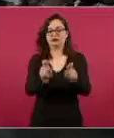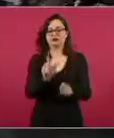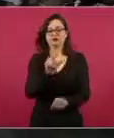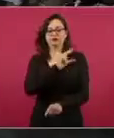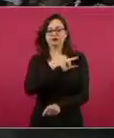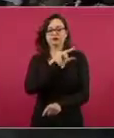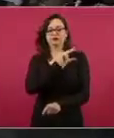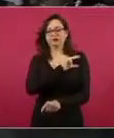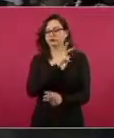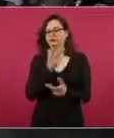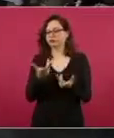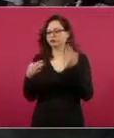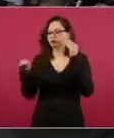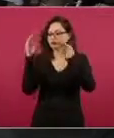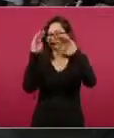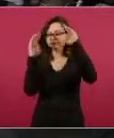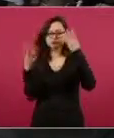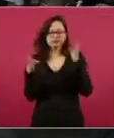echándoles la culpa